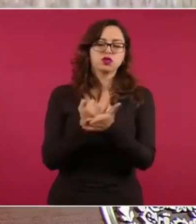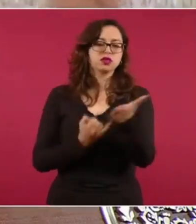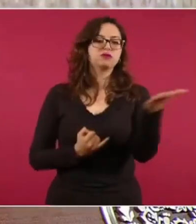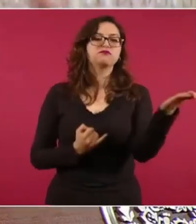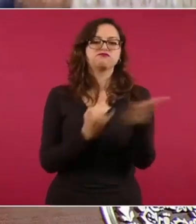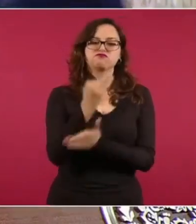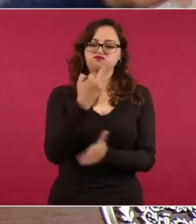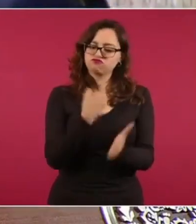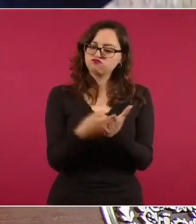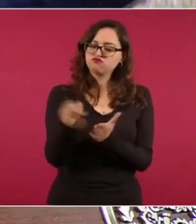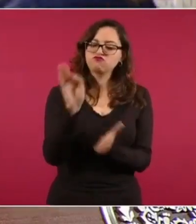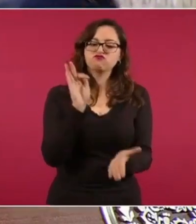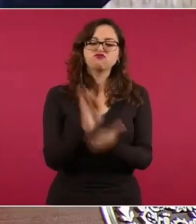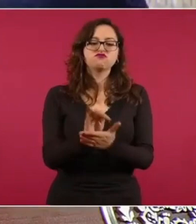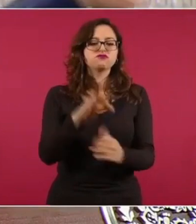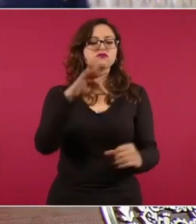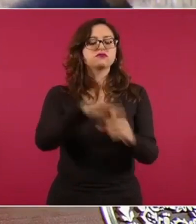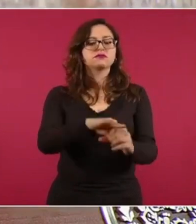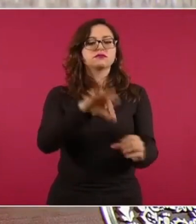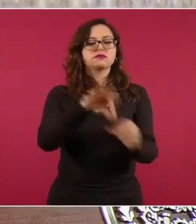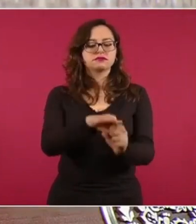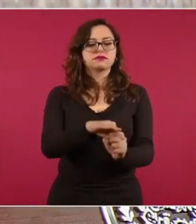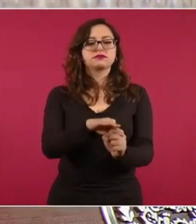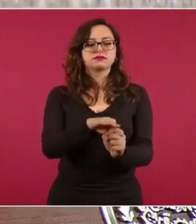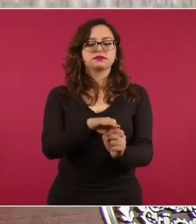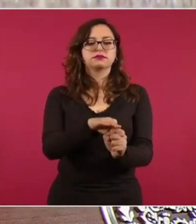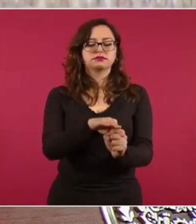porque salió a votar,